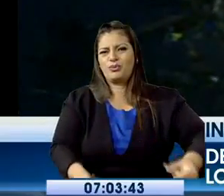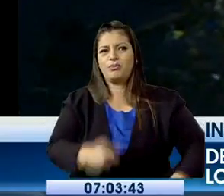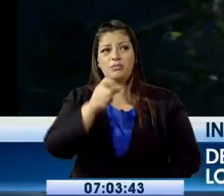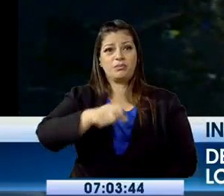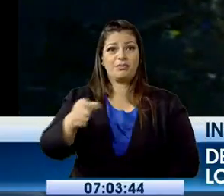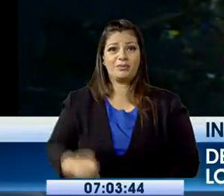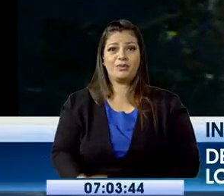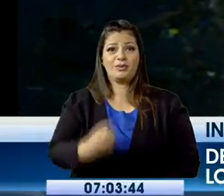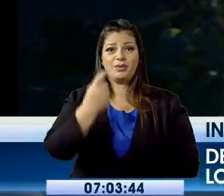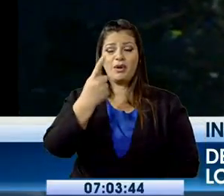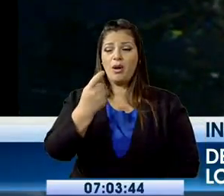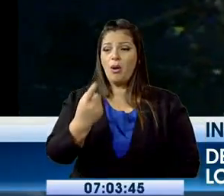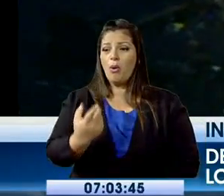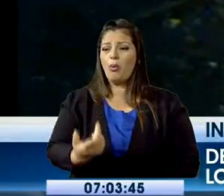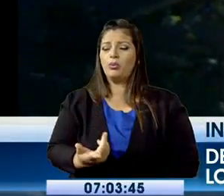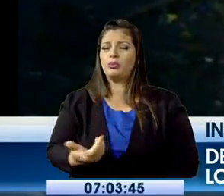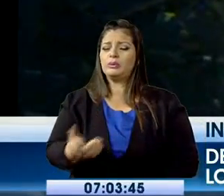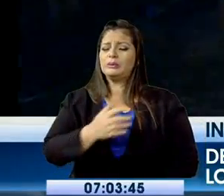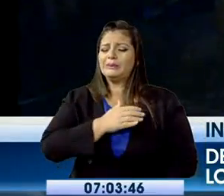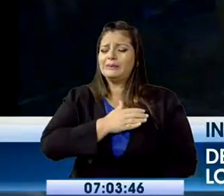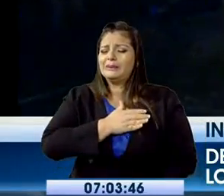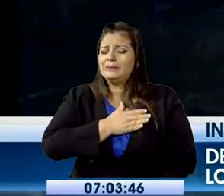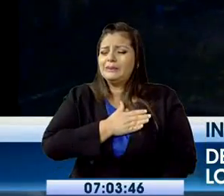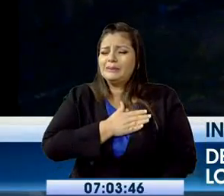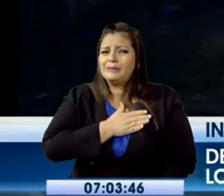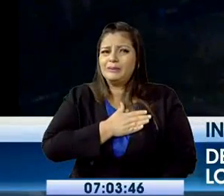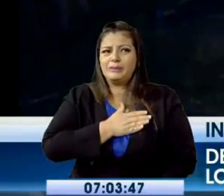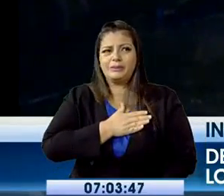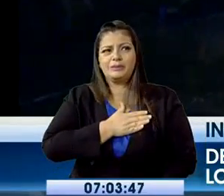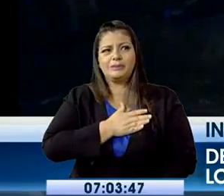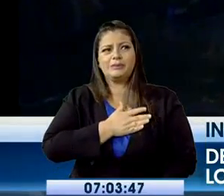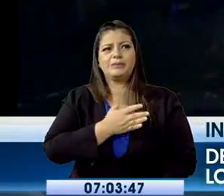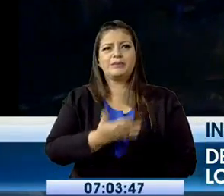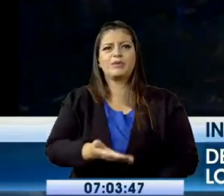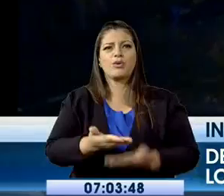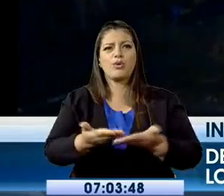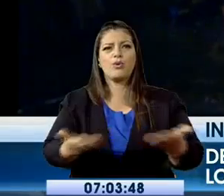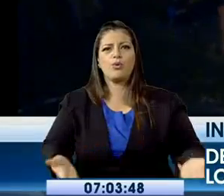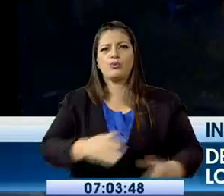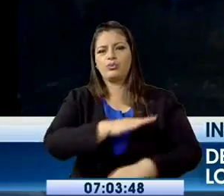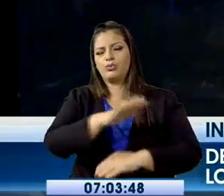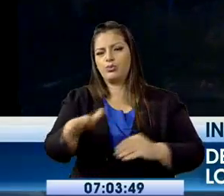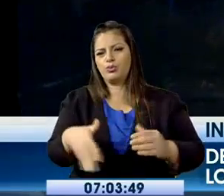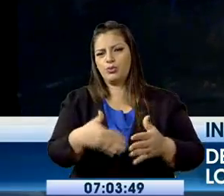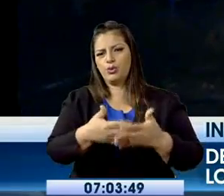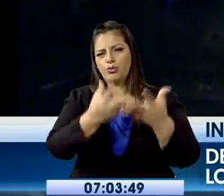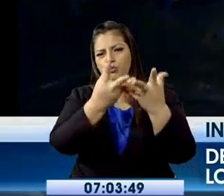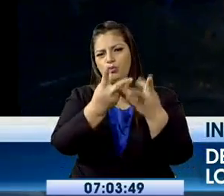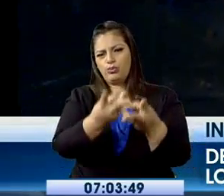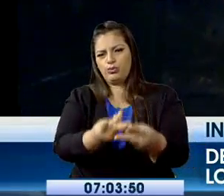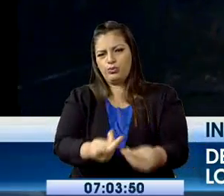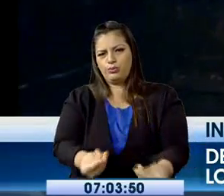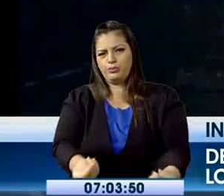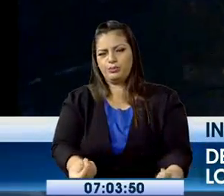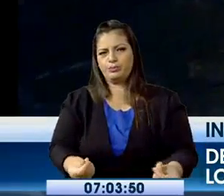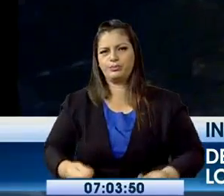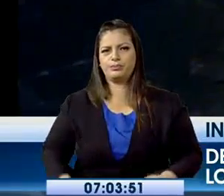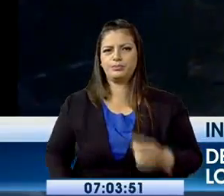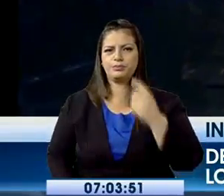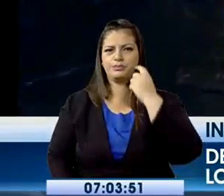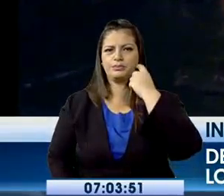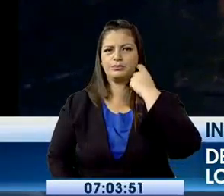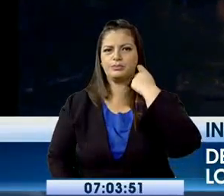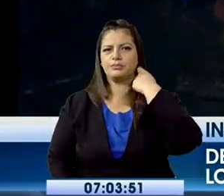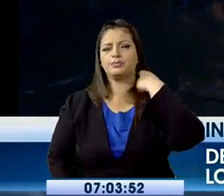personas en la calle fue el balance que dejó el incendio del que aún se desconoce su origen aquí Me